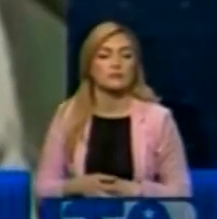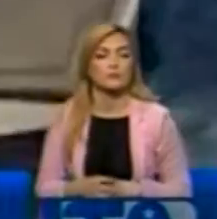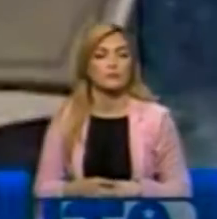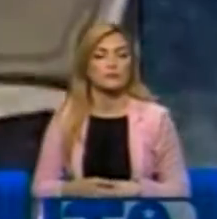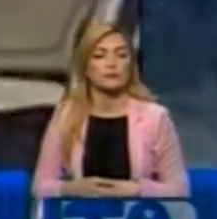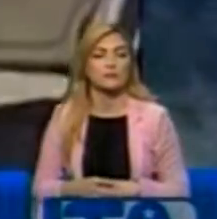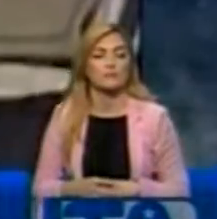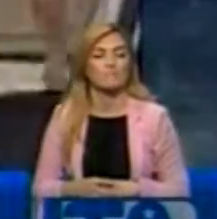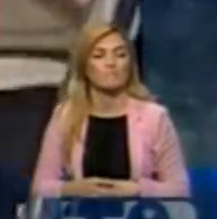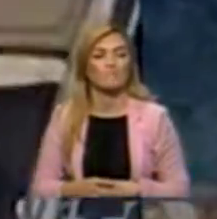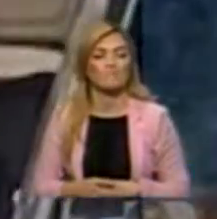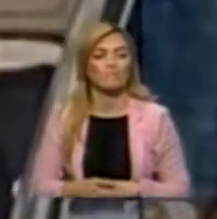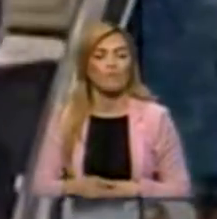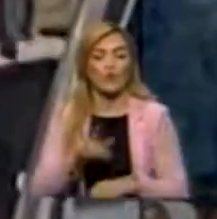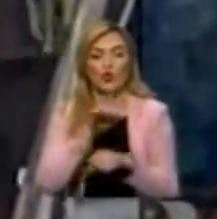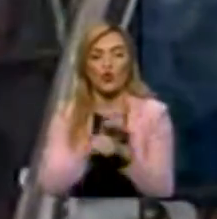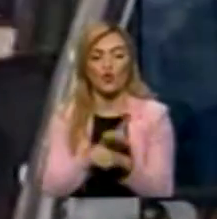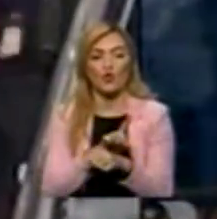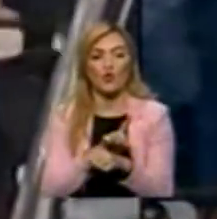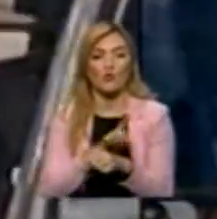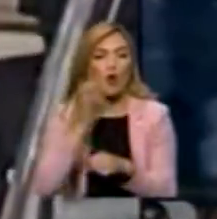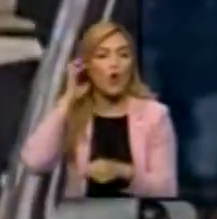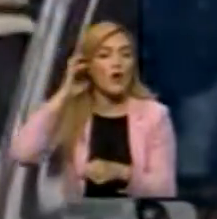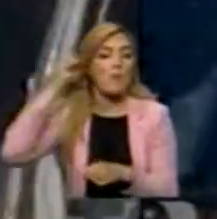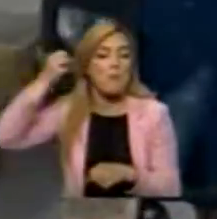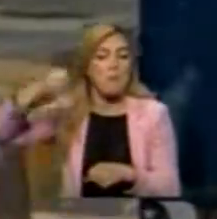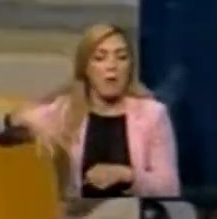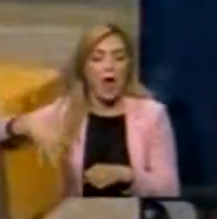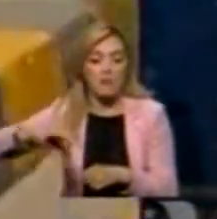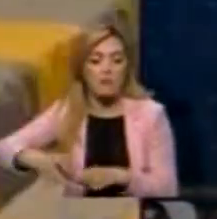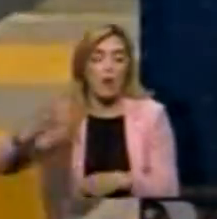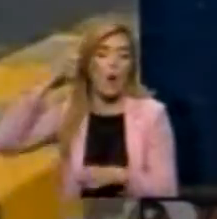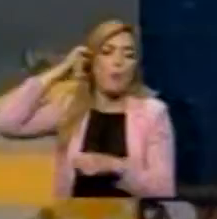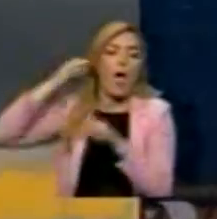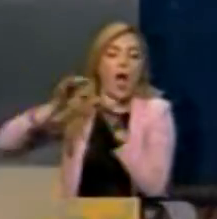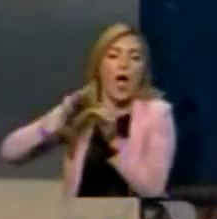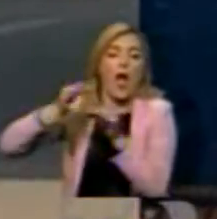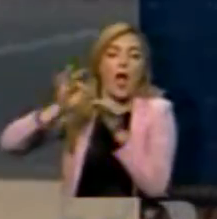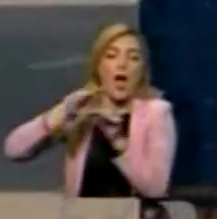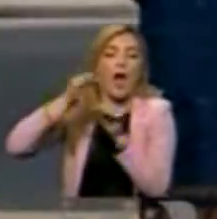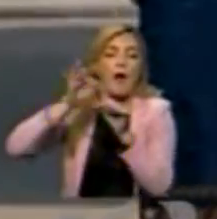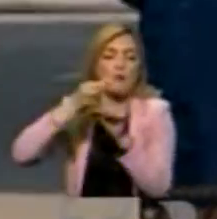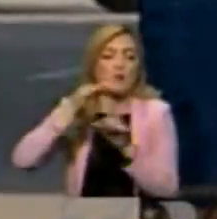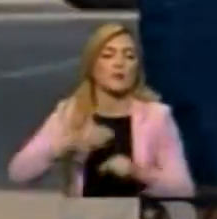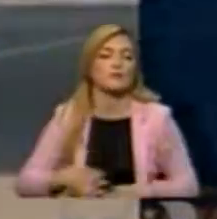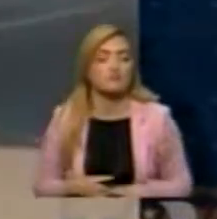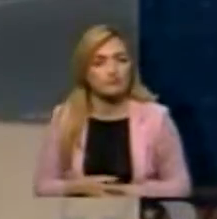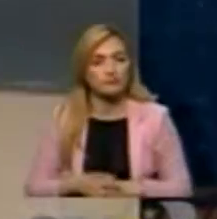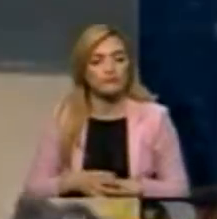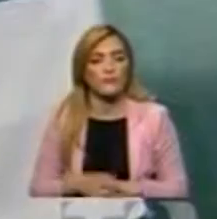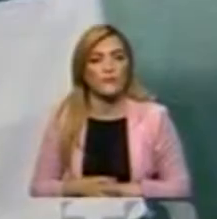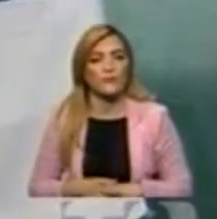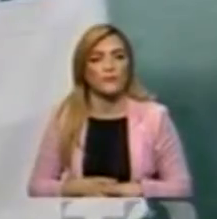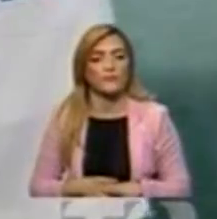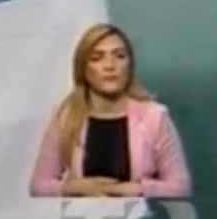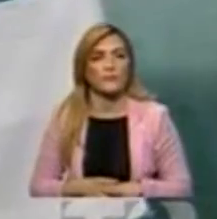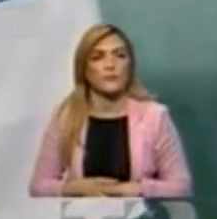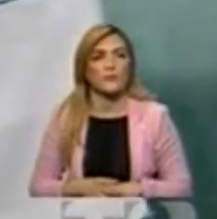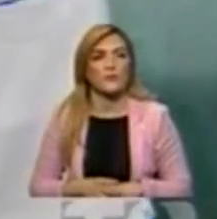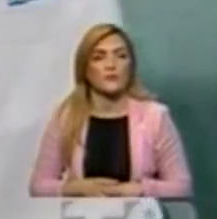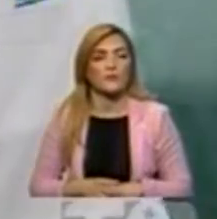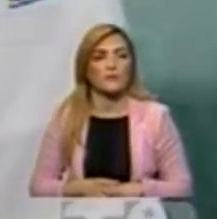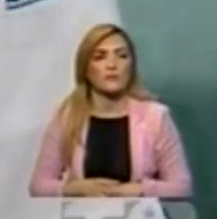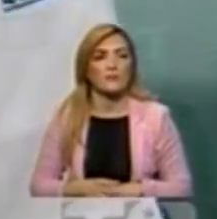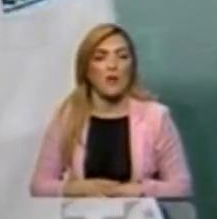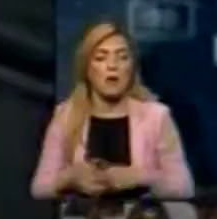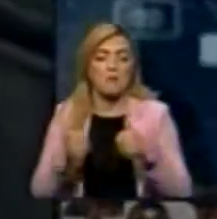lado. Sin embargo, los médicos reimplantaron la oreja derecha del uniformado, que resultó afectada durante la agresión. ¿Y él es estable? ¿Está